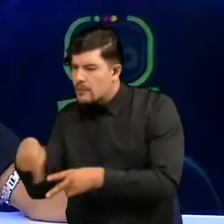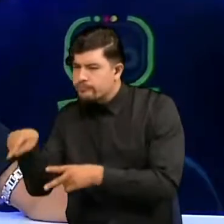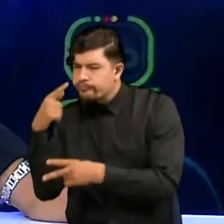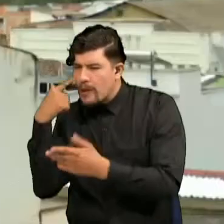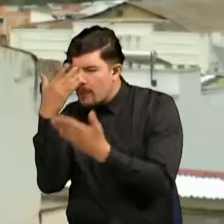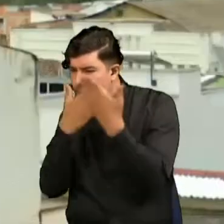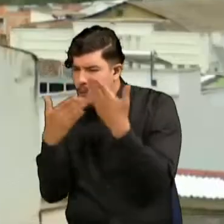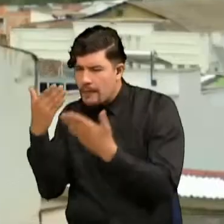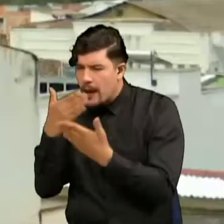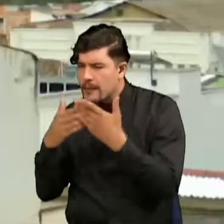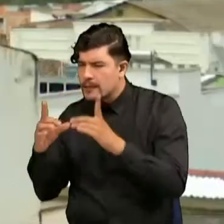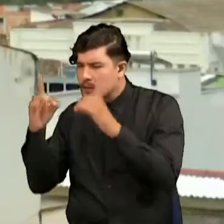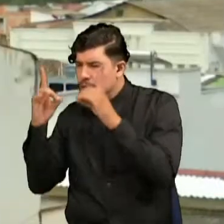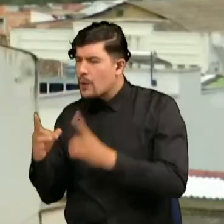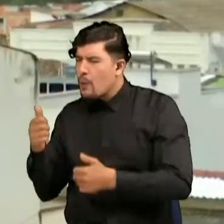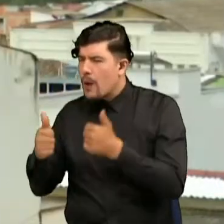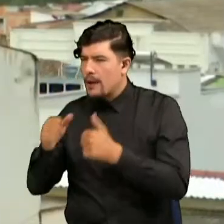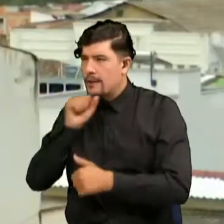lluvias